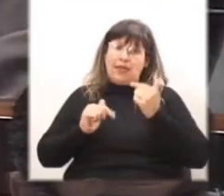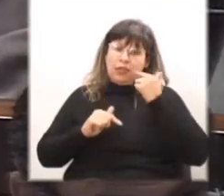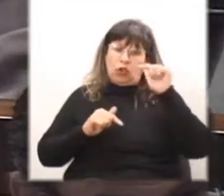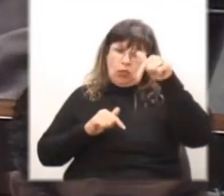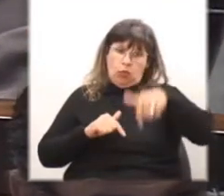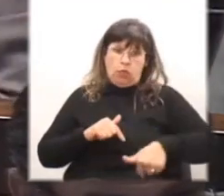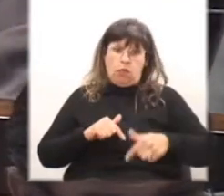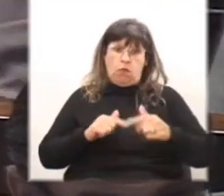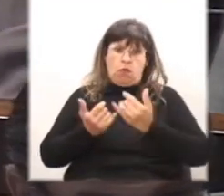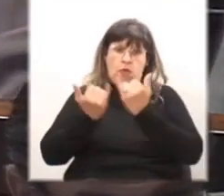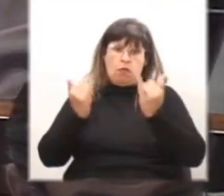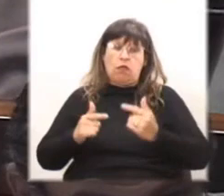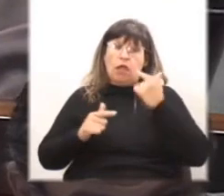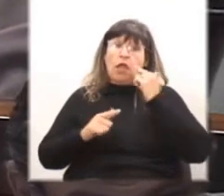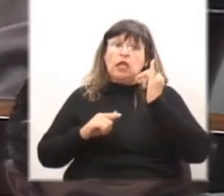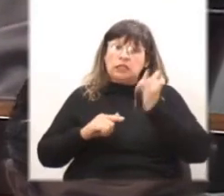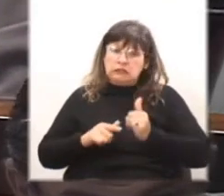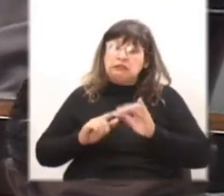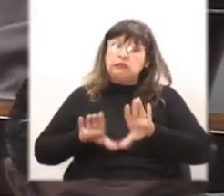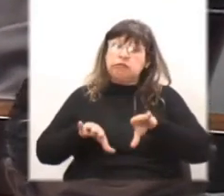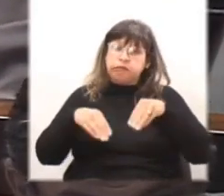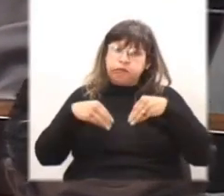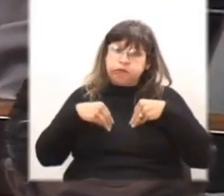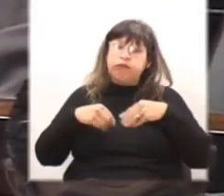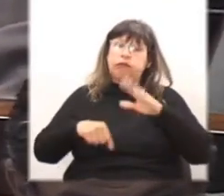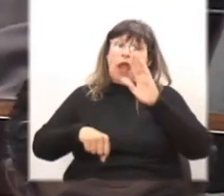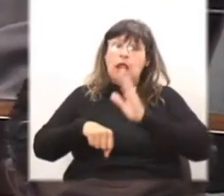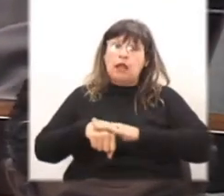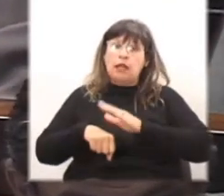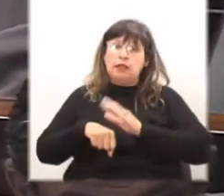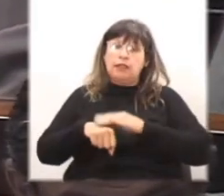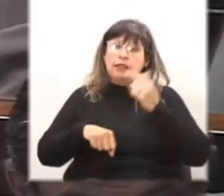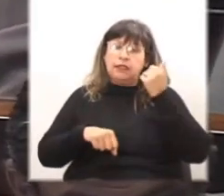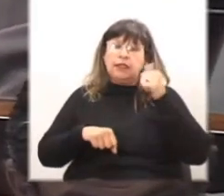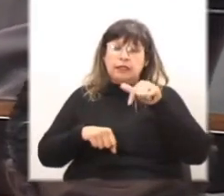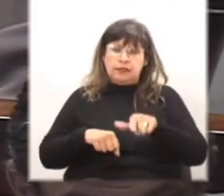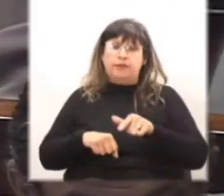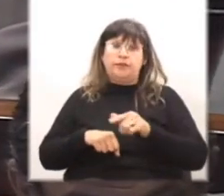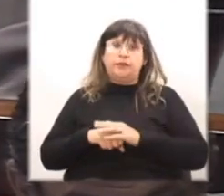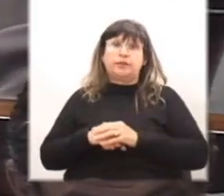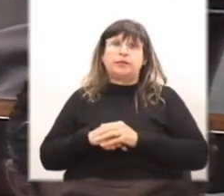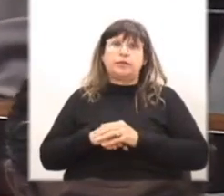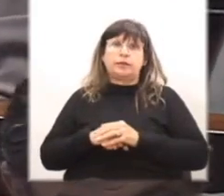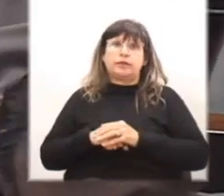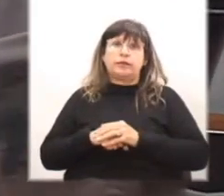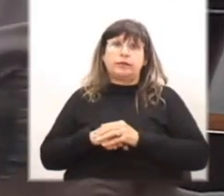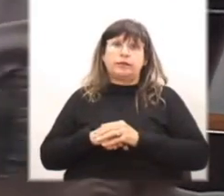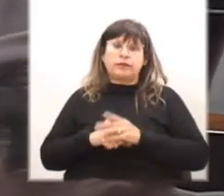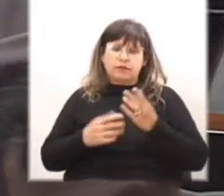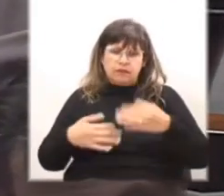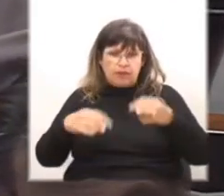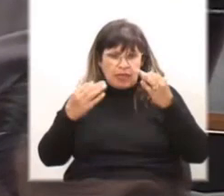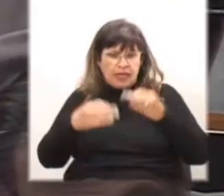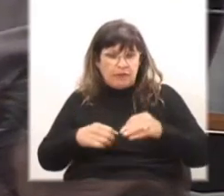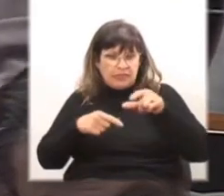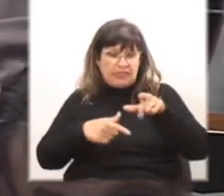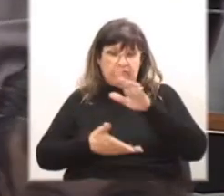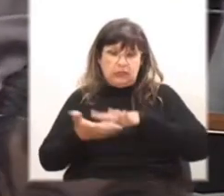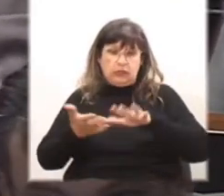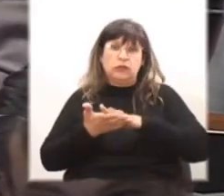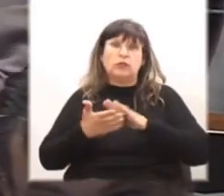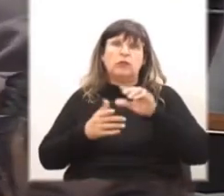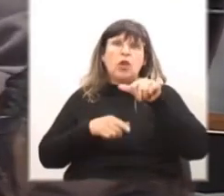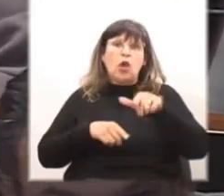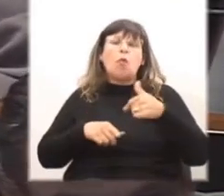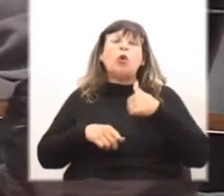comparecencia sí asuma la responsabilidad de cuota parte que le merece este caso por ser